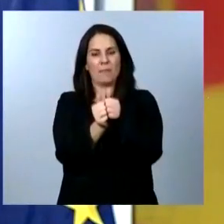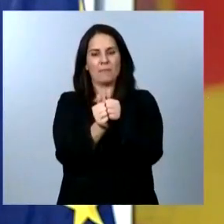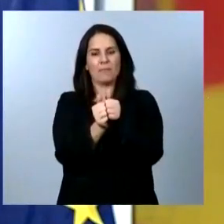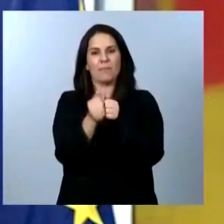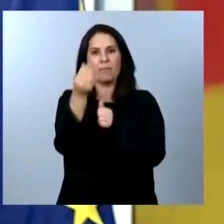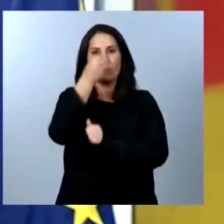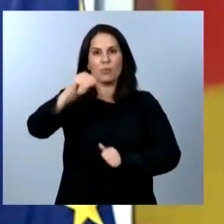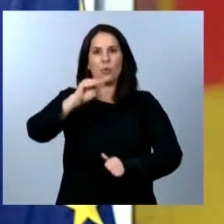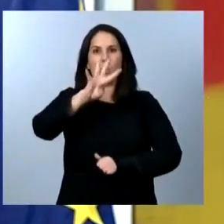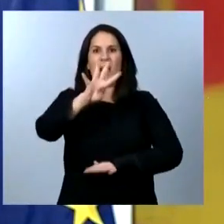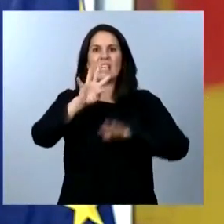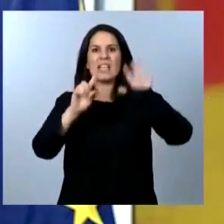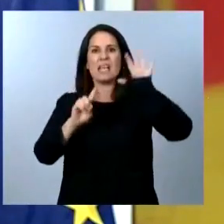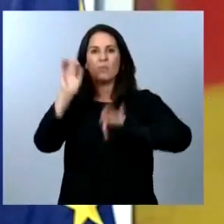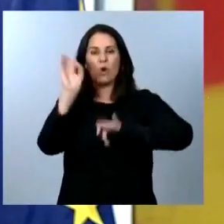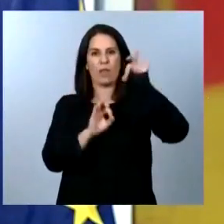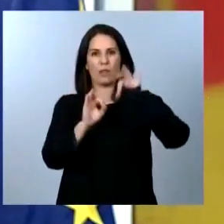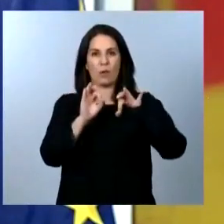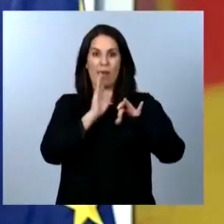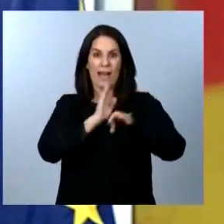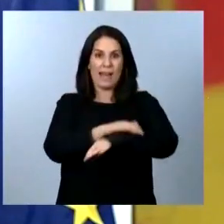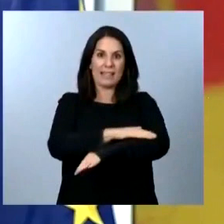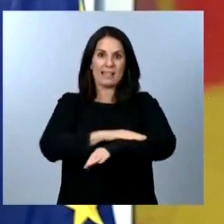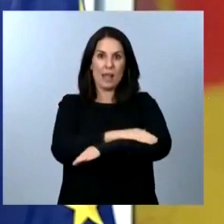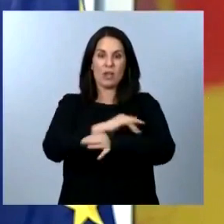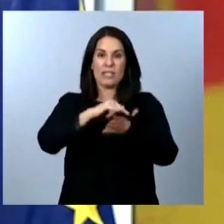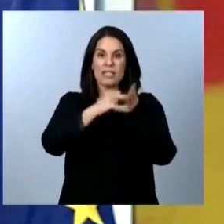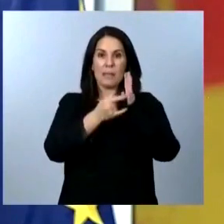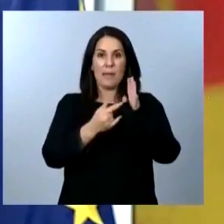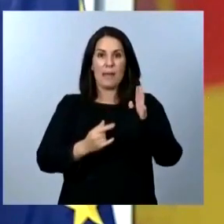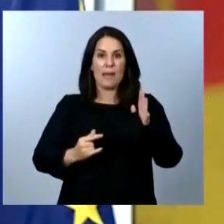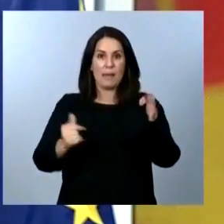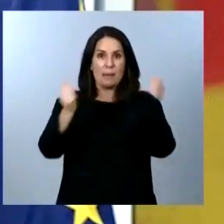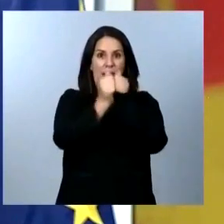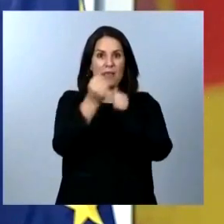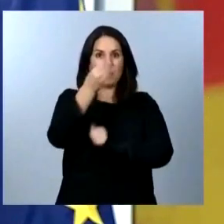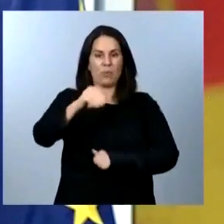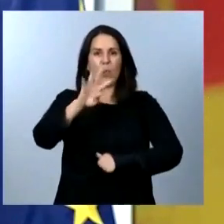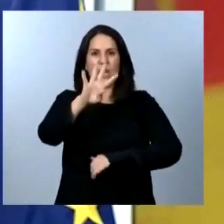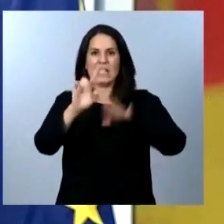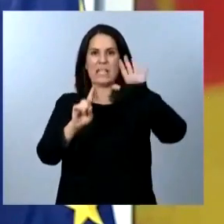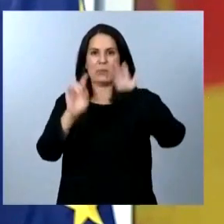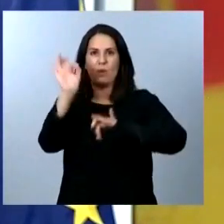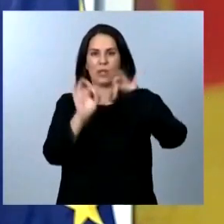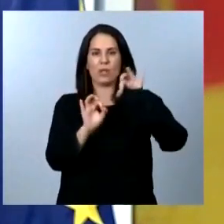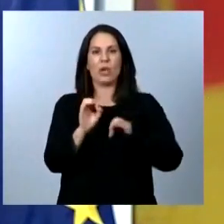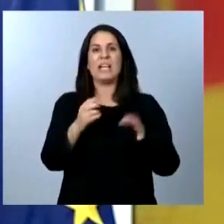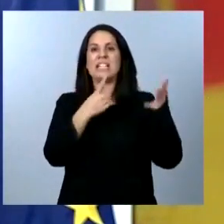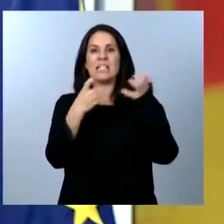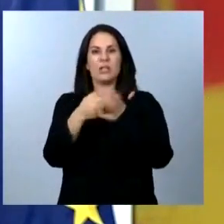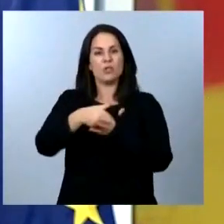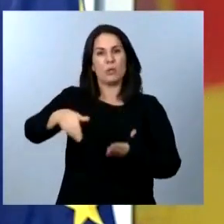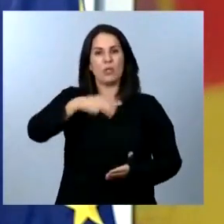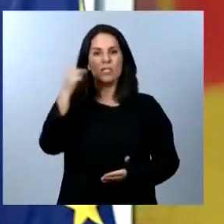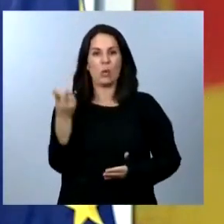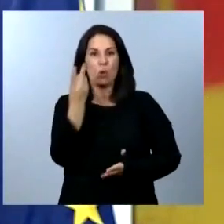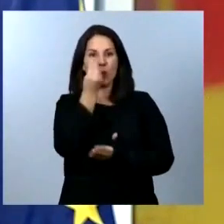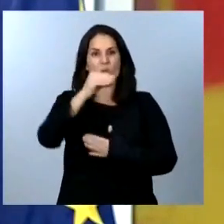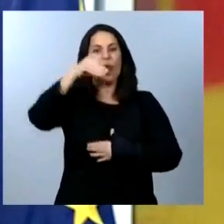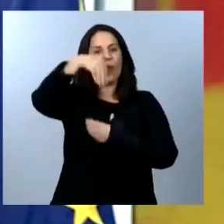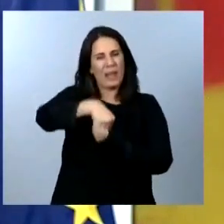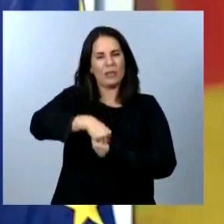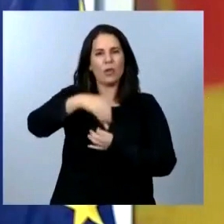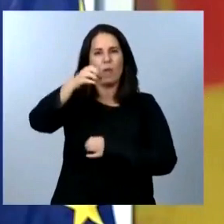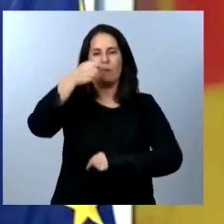la aportación del Estado al sistema de dependencia. Hablamos de más de 600 millones de euros en estos presupuestos que van a servir para reducir